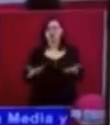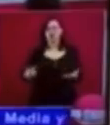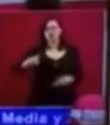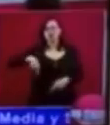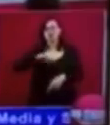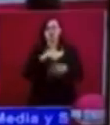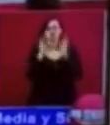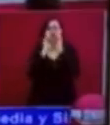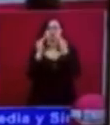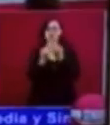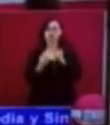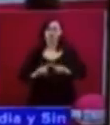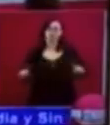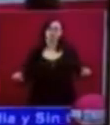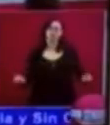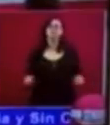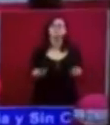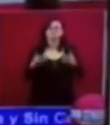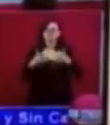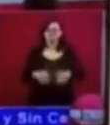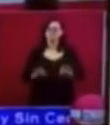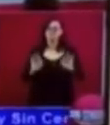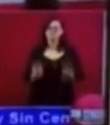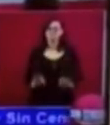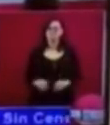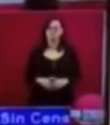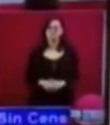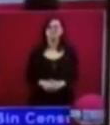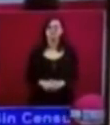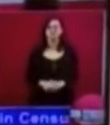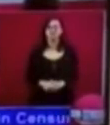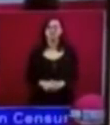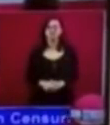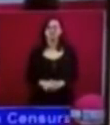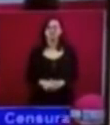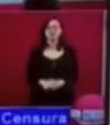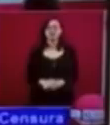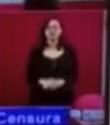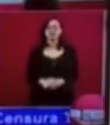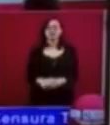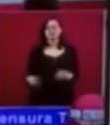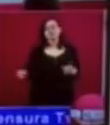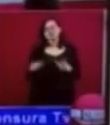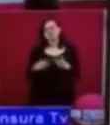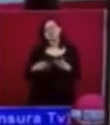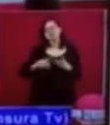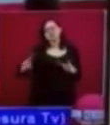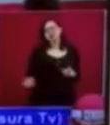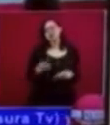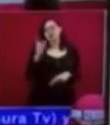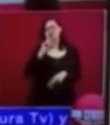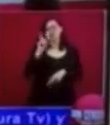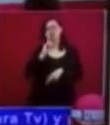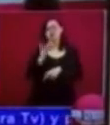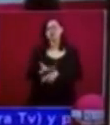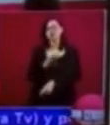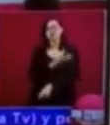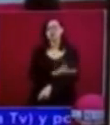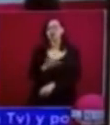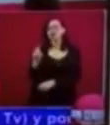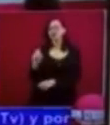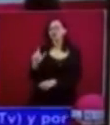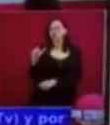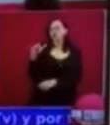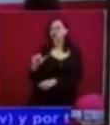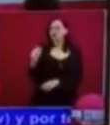grandes presupuestos de publicidad que siguen siendo un dineral. Se invirtieron más de 3,000 millones de pesos el